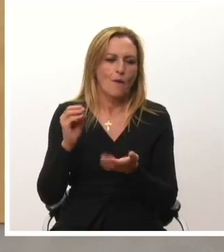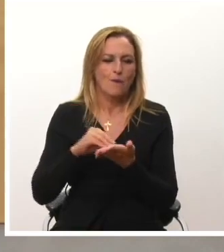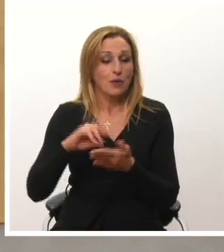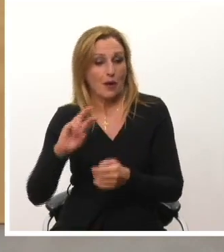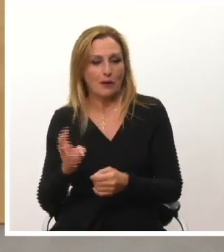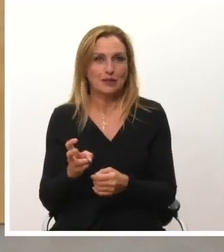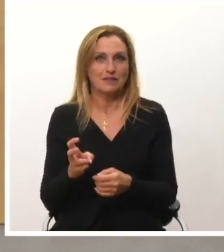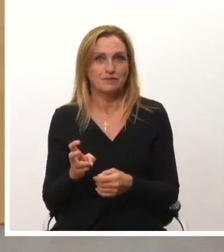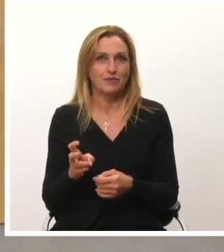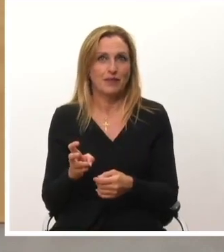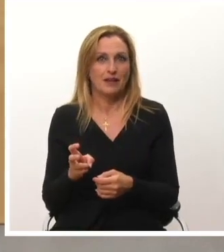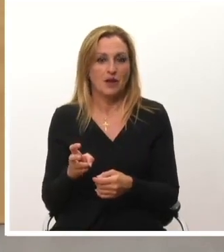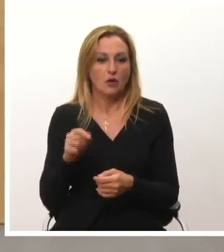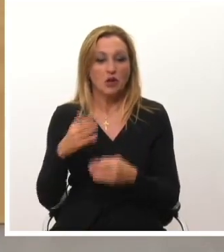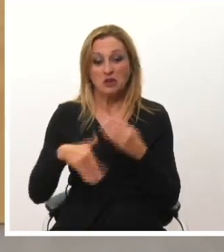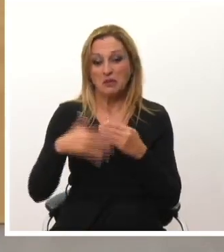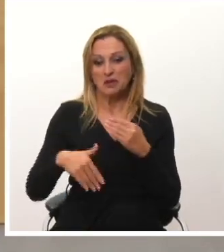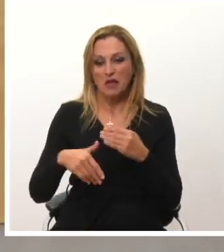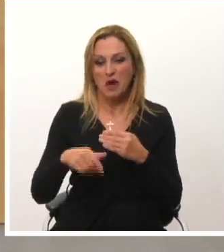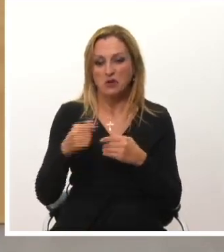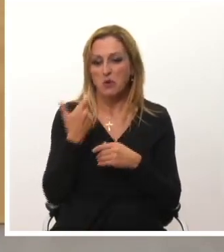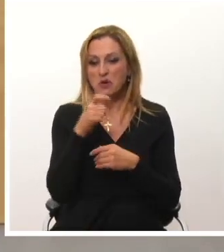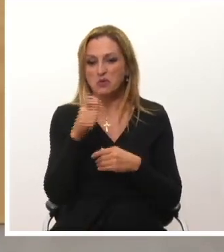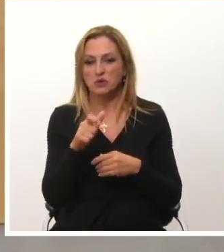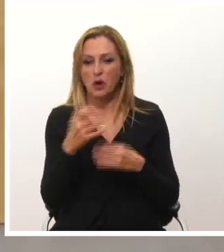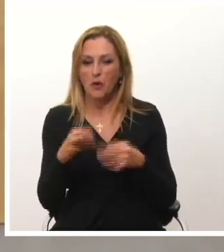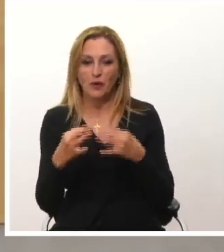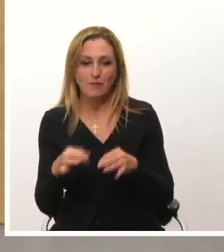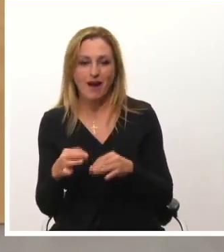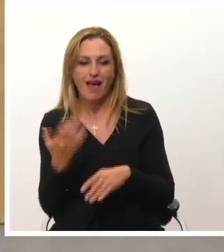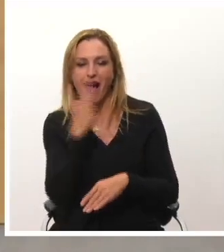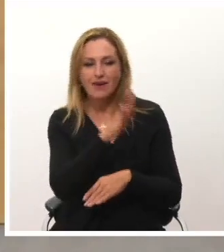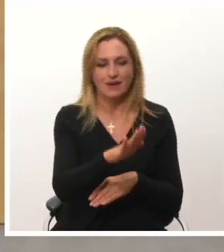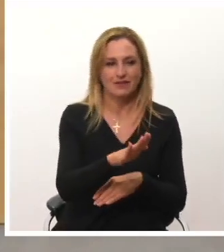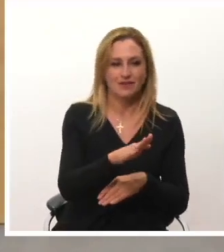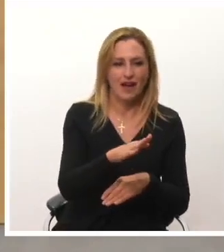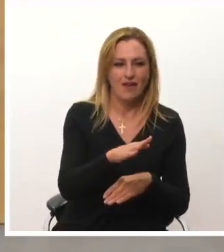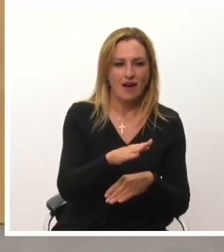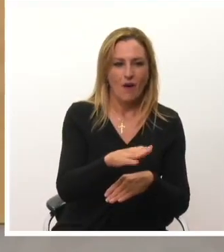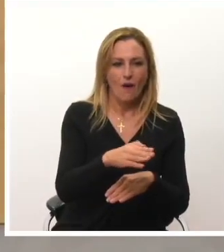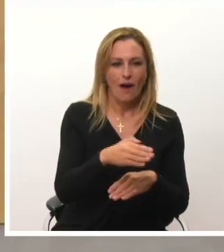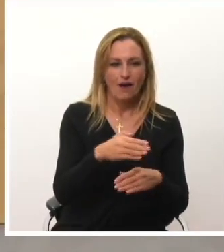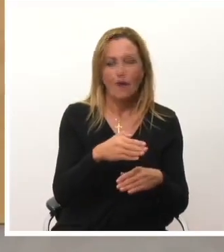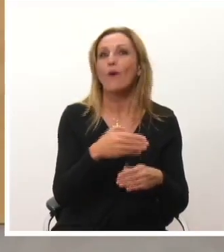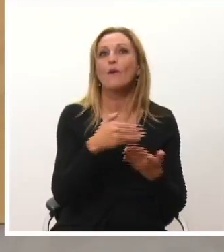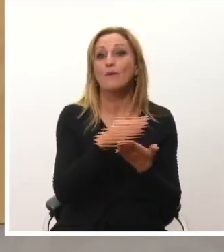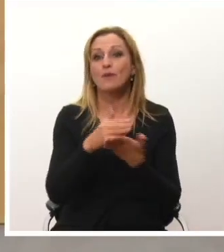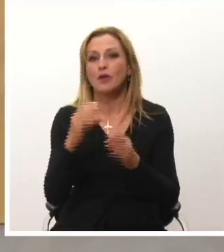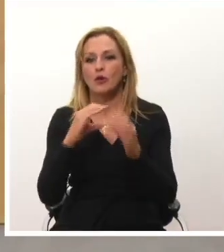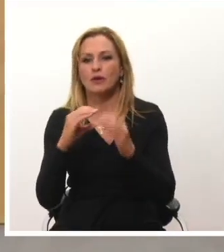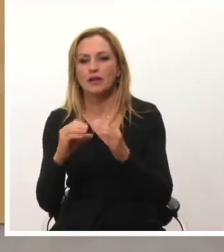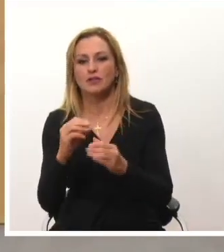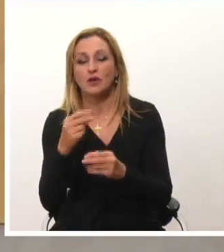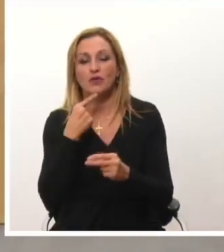hiriente o sea se ha limitado a sus insultos habituales a las amenazas a los medios dando nombres y apellidos de gente Aquí